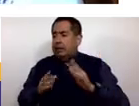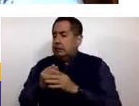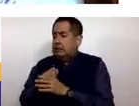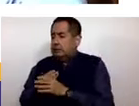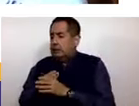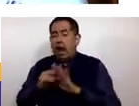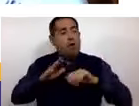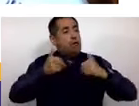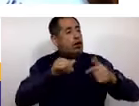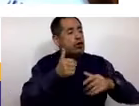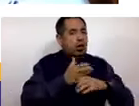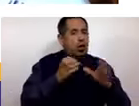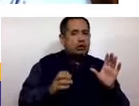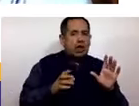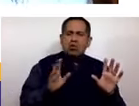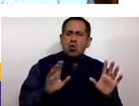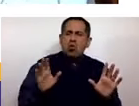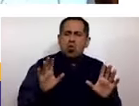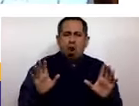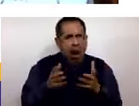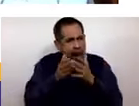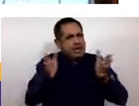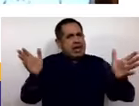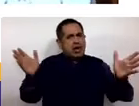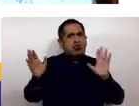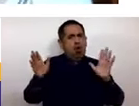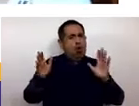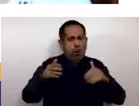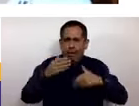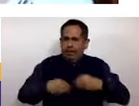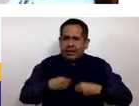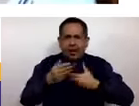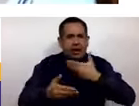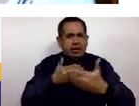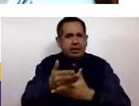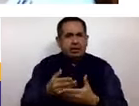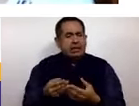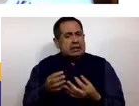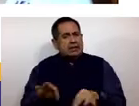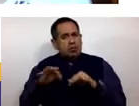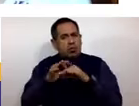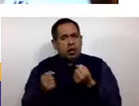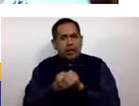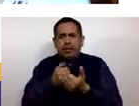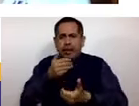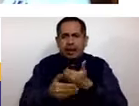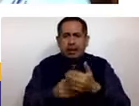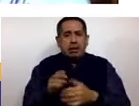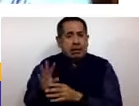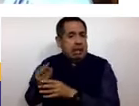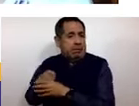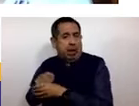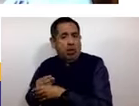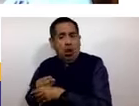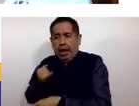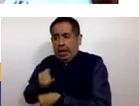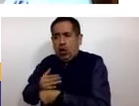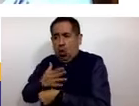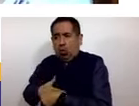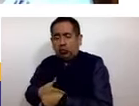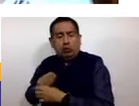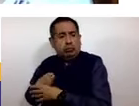la ropa sucia se lave en casa y esas cosas, y no, eso sostiene también pues todas estas injusticias, ¿no? A mí me interesaría